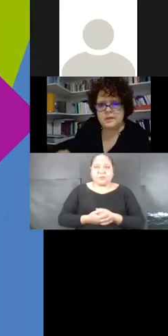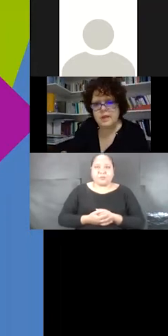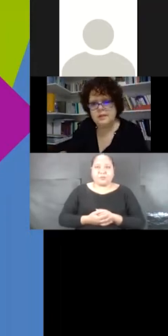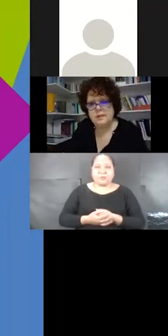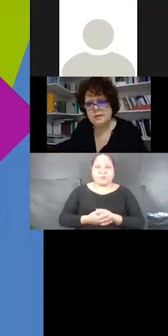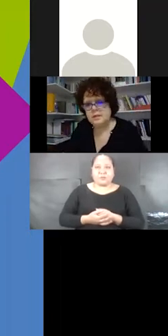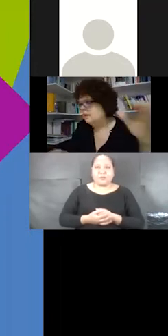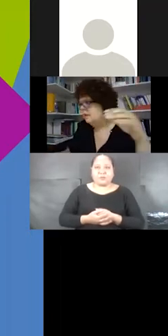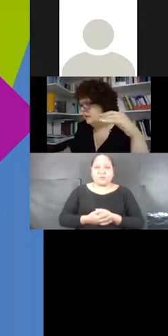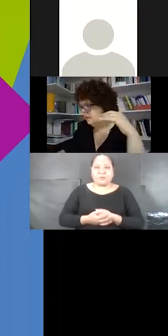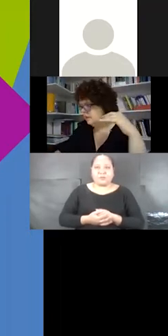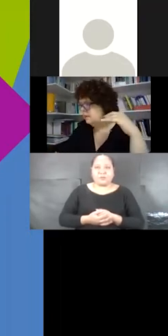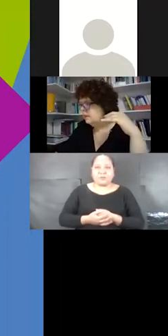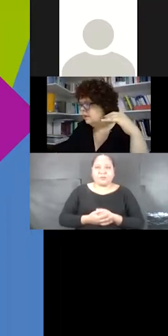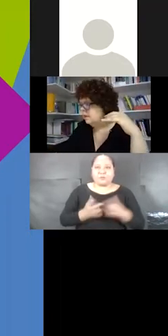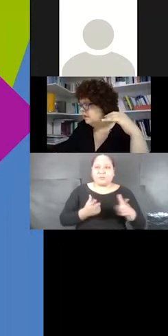Acá estamos.